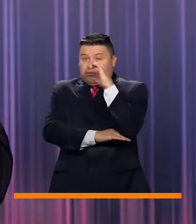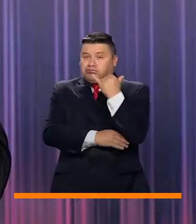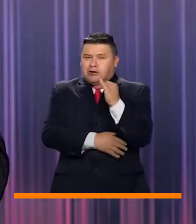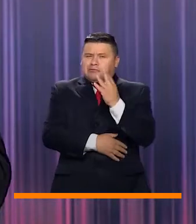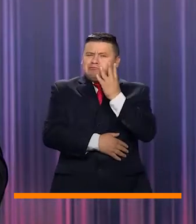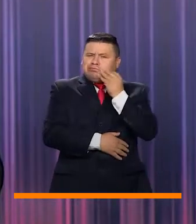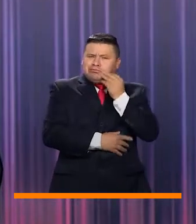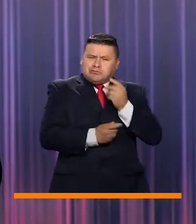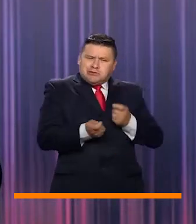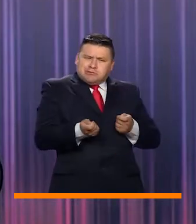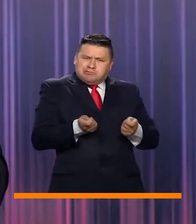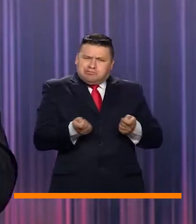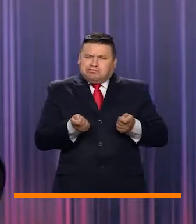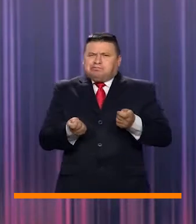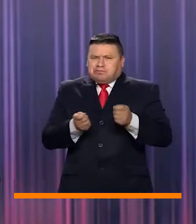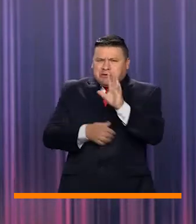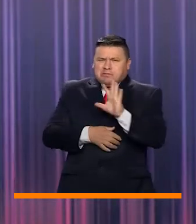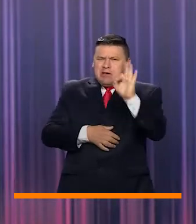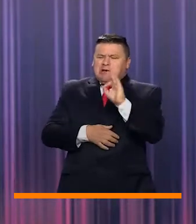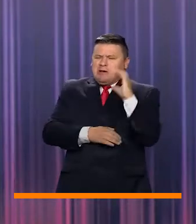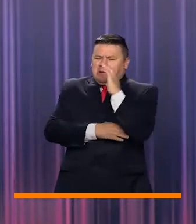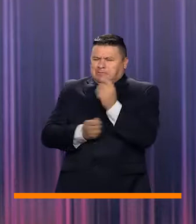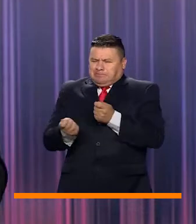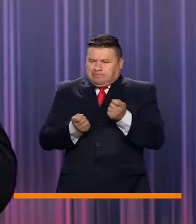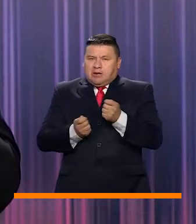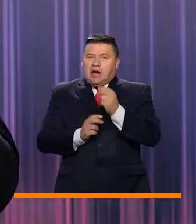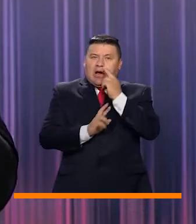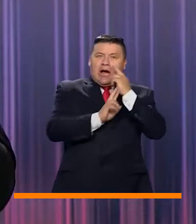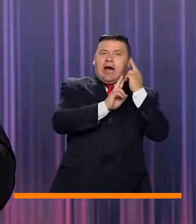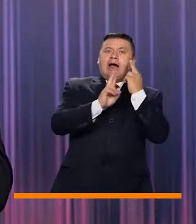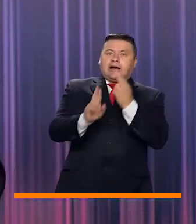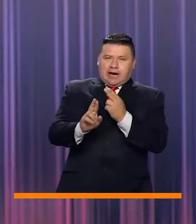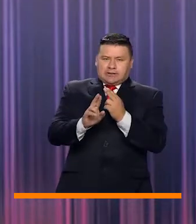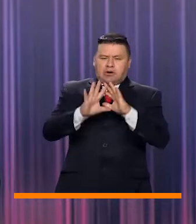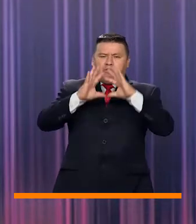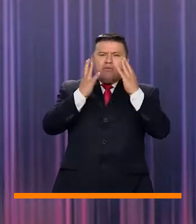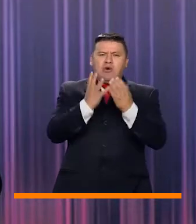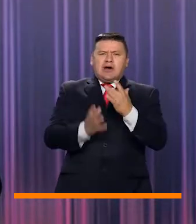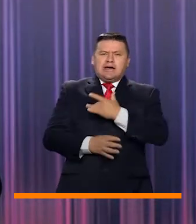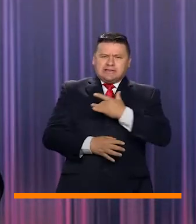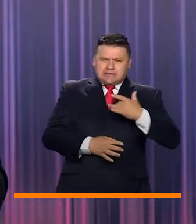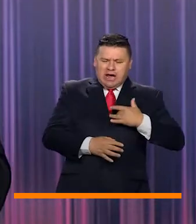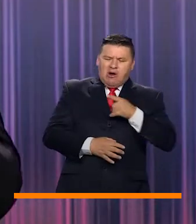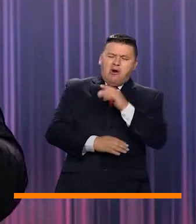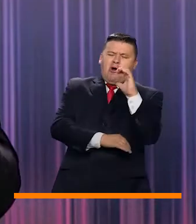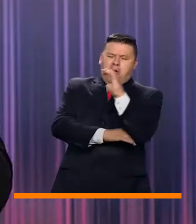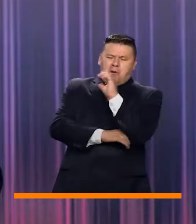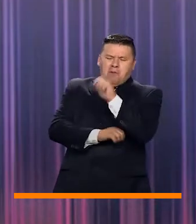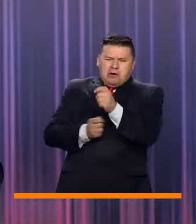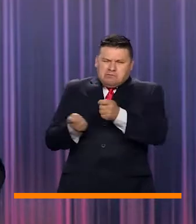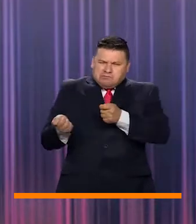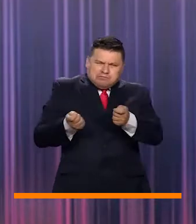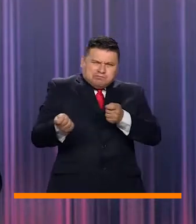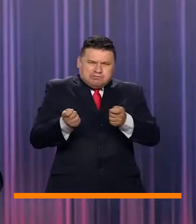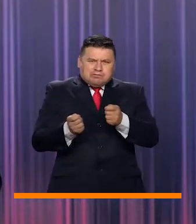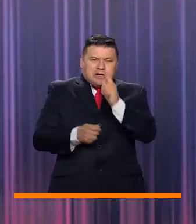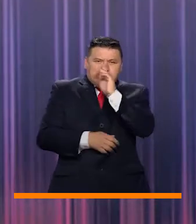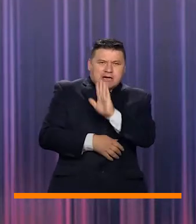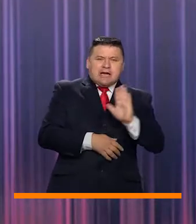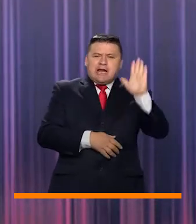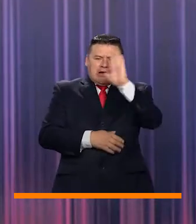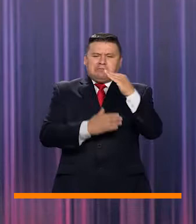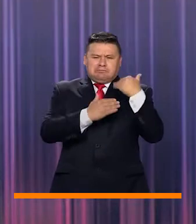una gran experiencia en el manejo de este tipo de epidemias. Así lo ha reconocido la Organización Mundial de la Salud y otras organizaciones